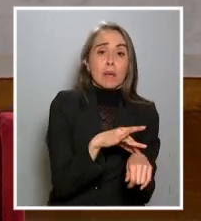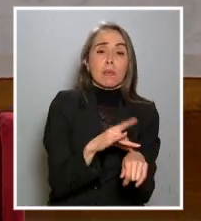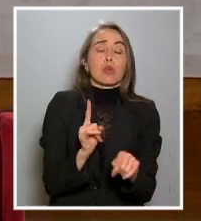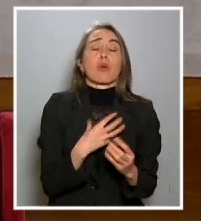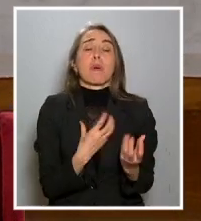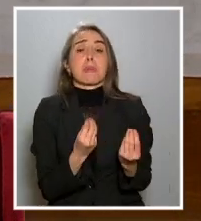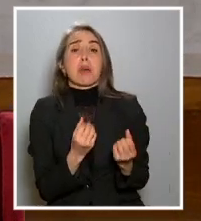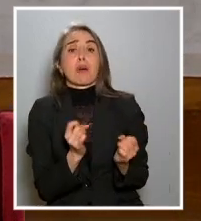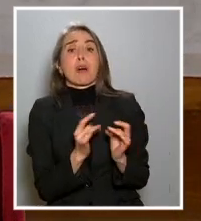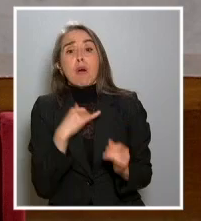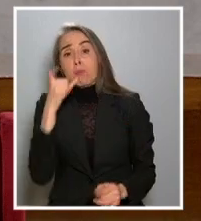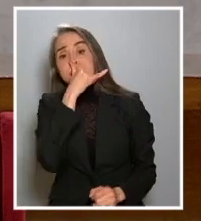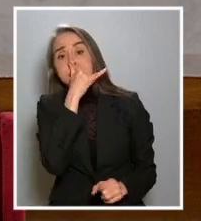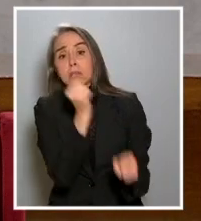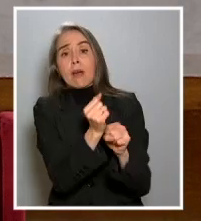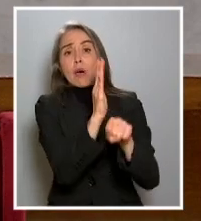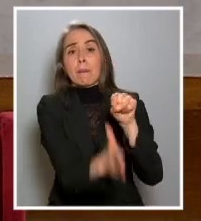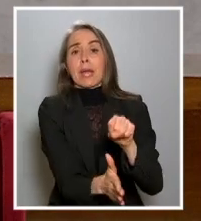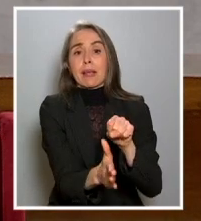trabajo.